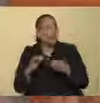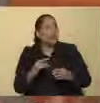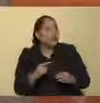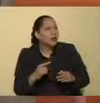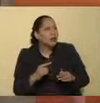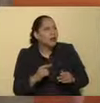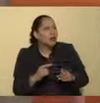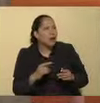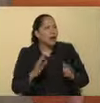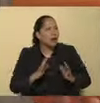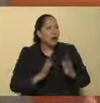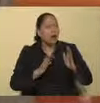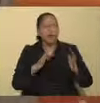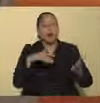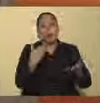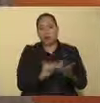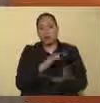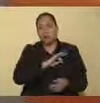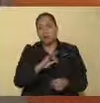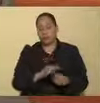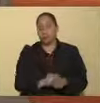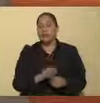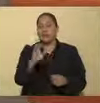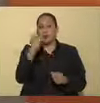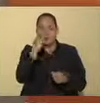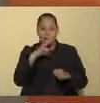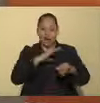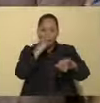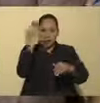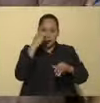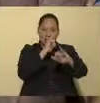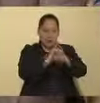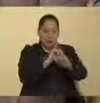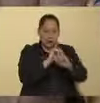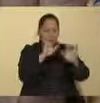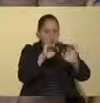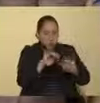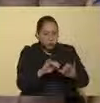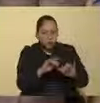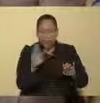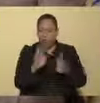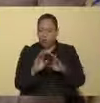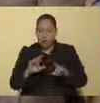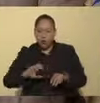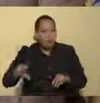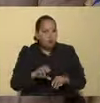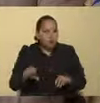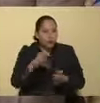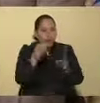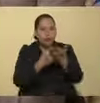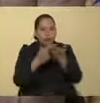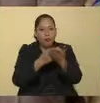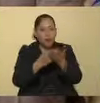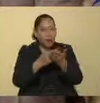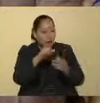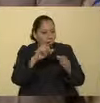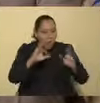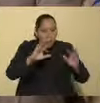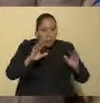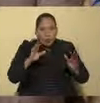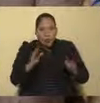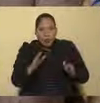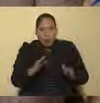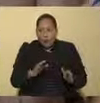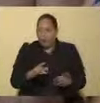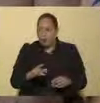extraordinario. Había programas de cómputo a donde metías al paciente y lo dibujabas Y no es cierto eso. Los individuos claro. son